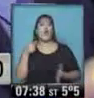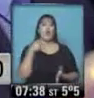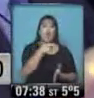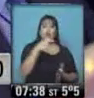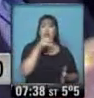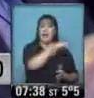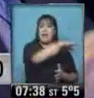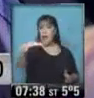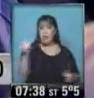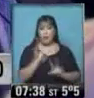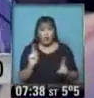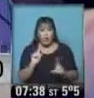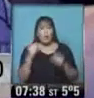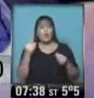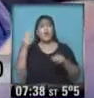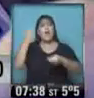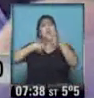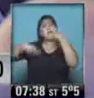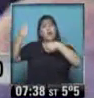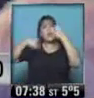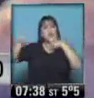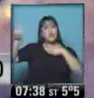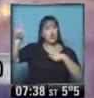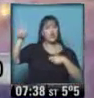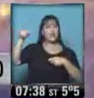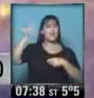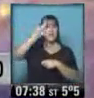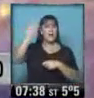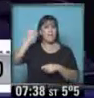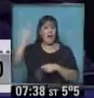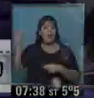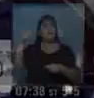Nosotros compartimos, tenemos